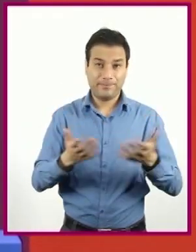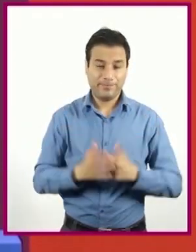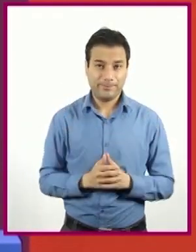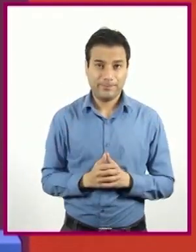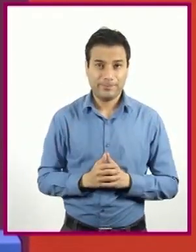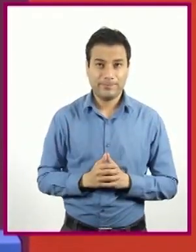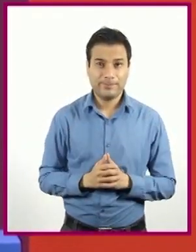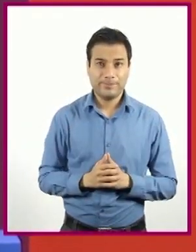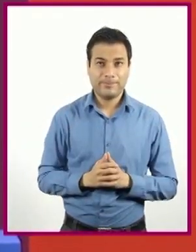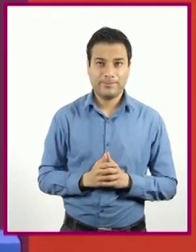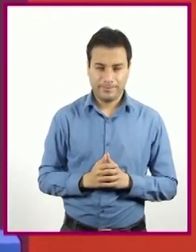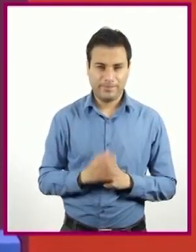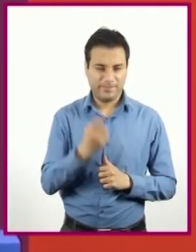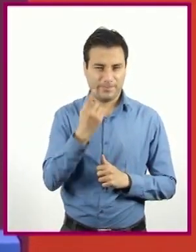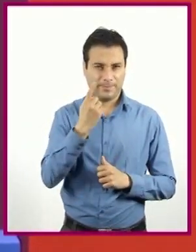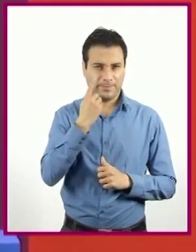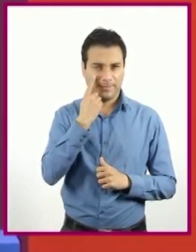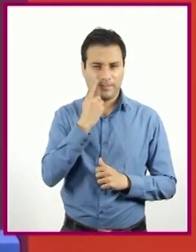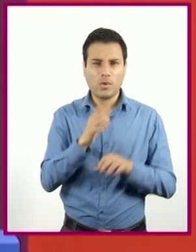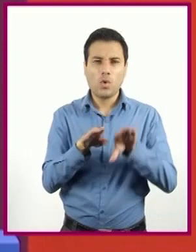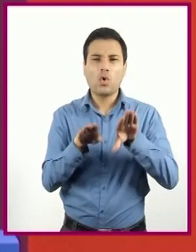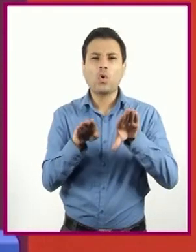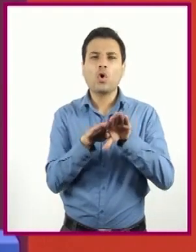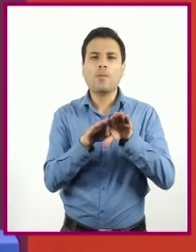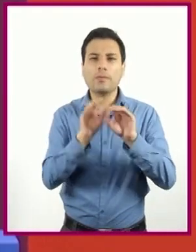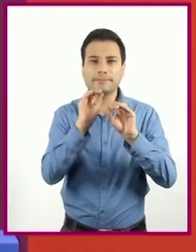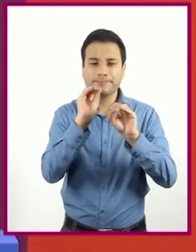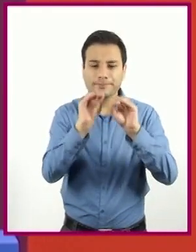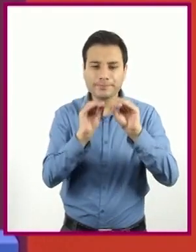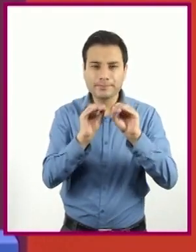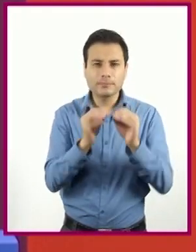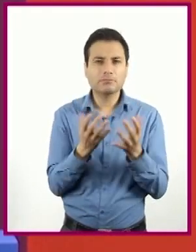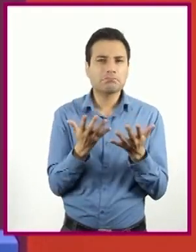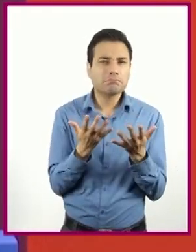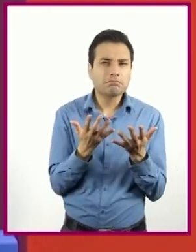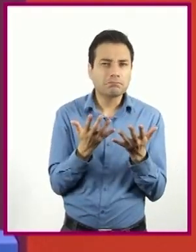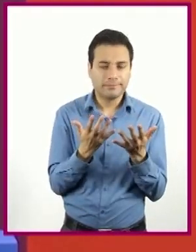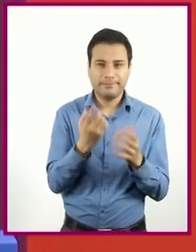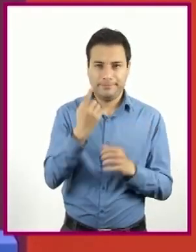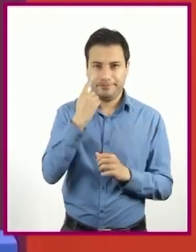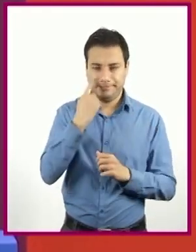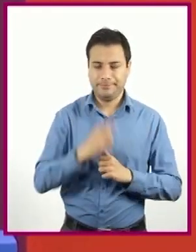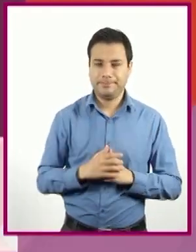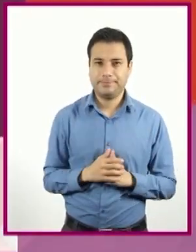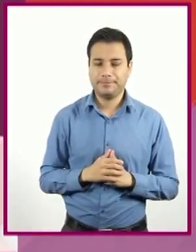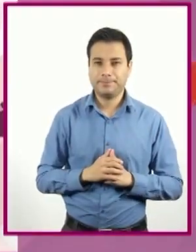sí. Veamos cómo llenar la ficha con la información sobre la tarea y el tema de Pedro.